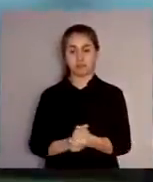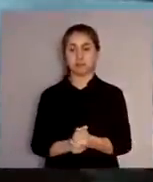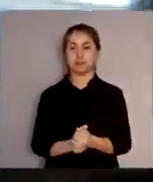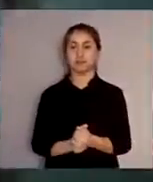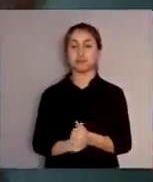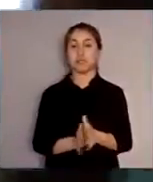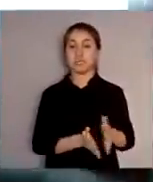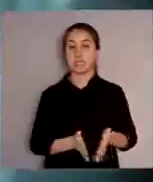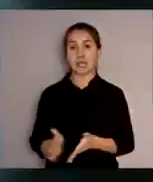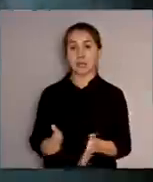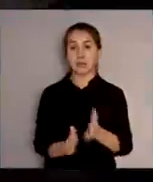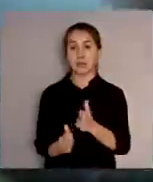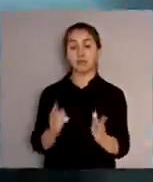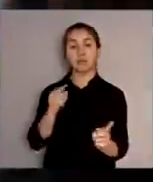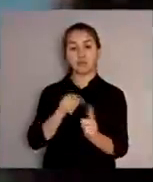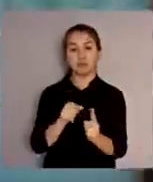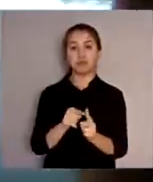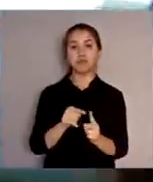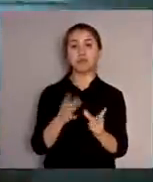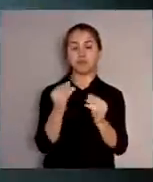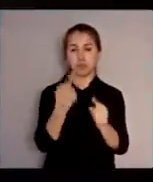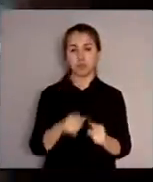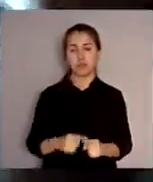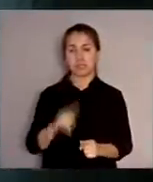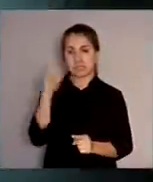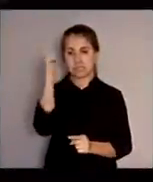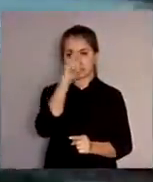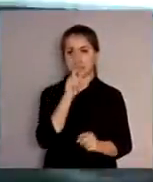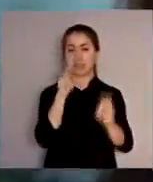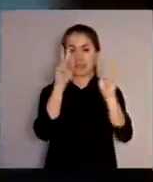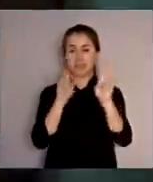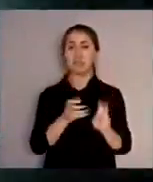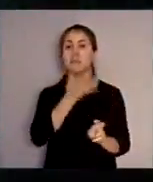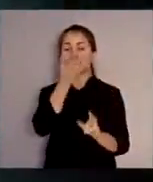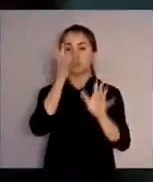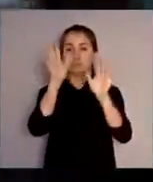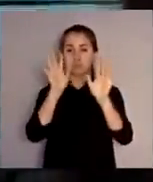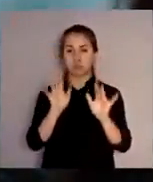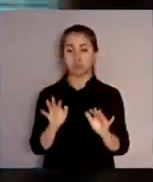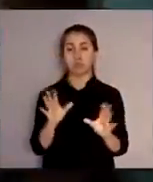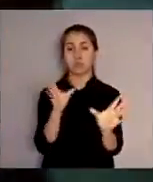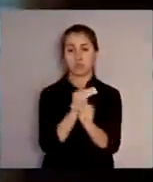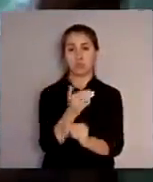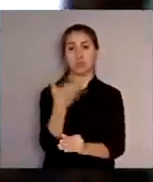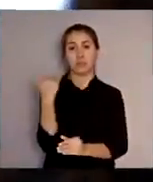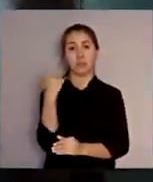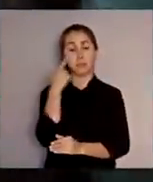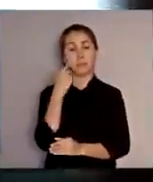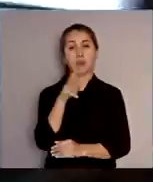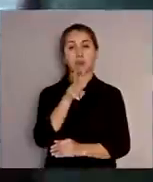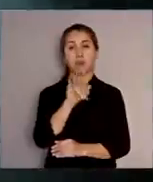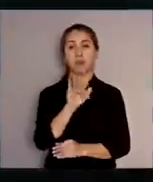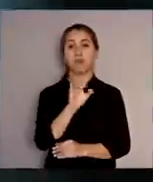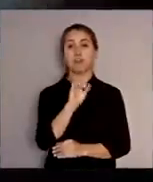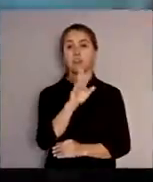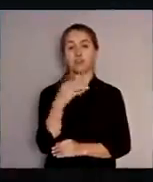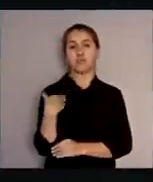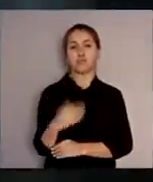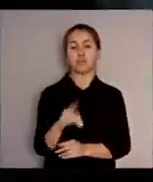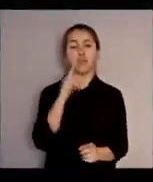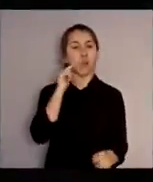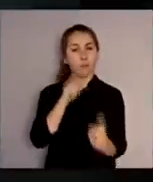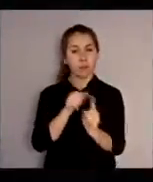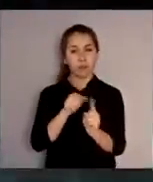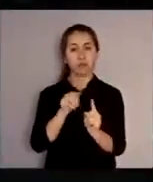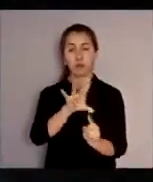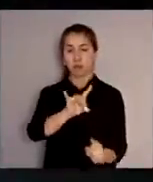El camino a nuestro destino se coloca cada vez más complejo producto de la nevazón de la noche anterior. Pero a Víctor no le importa, es un hombre de